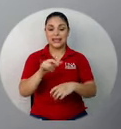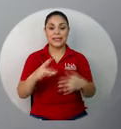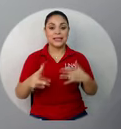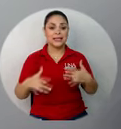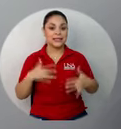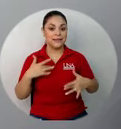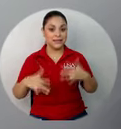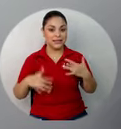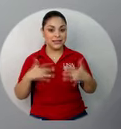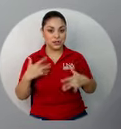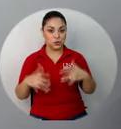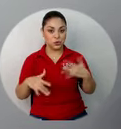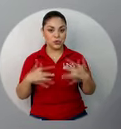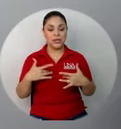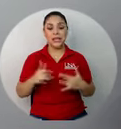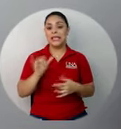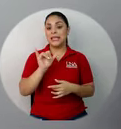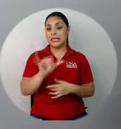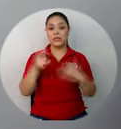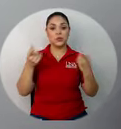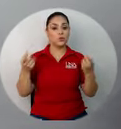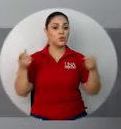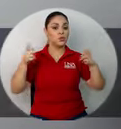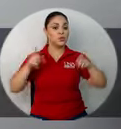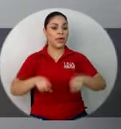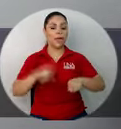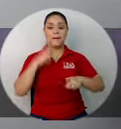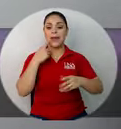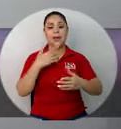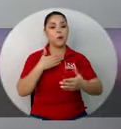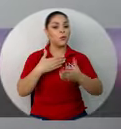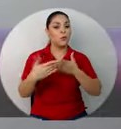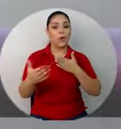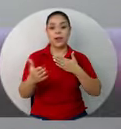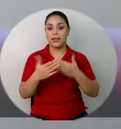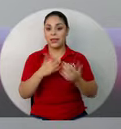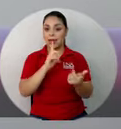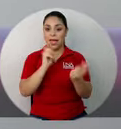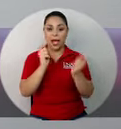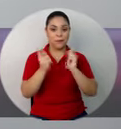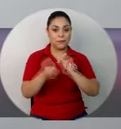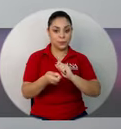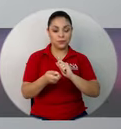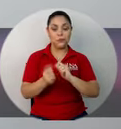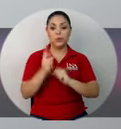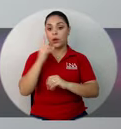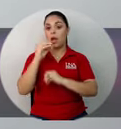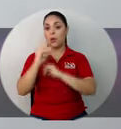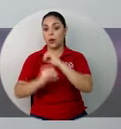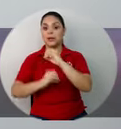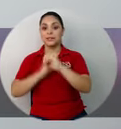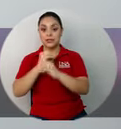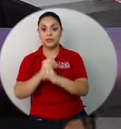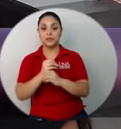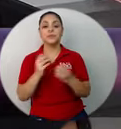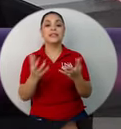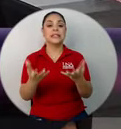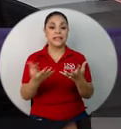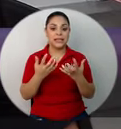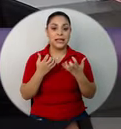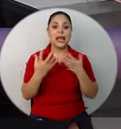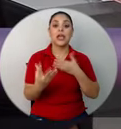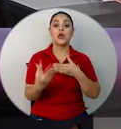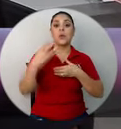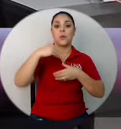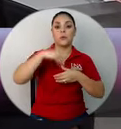sensibilización, y esto ocurre en realidad para cualquier, para cualquier cambio que una organización